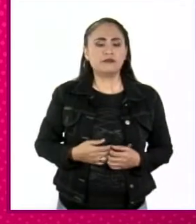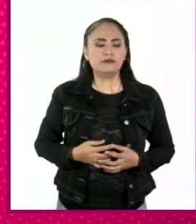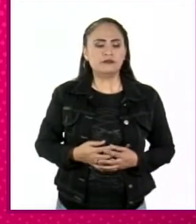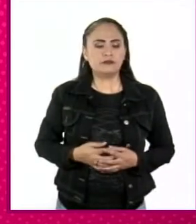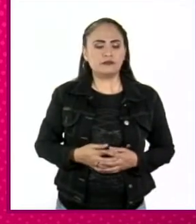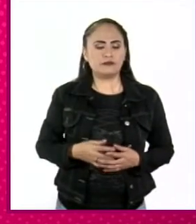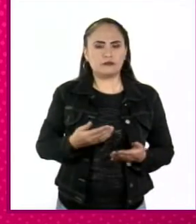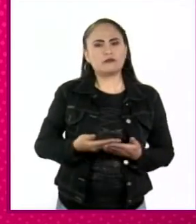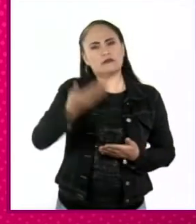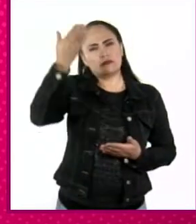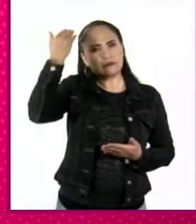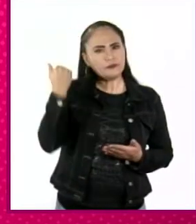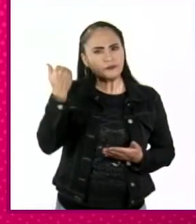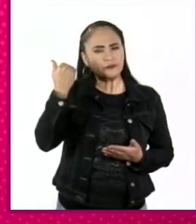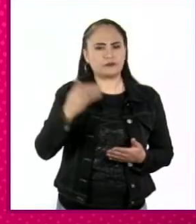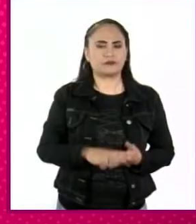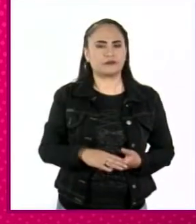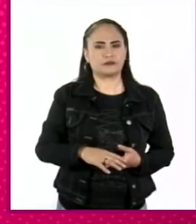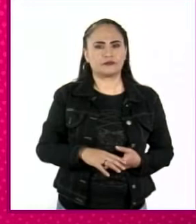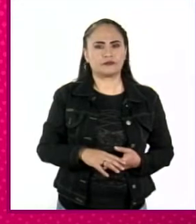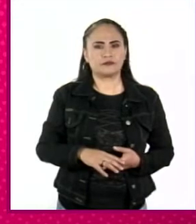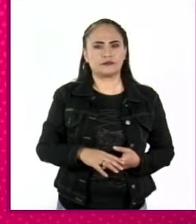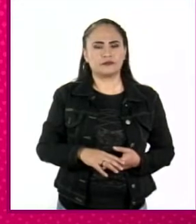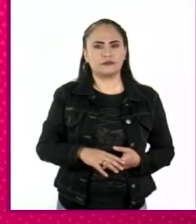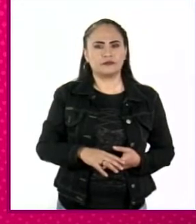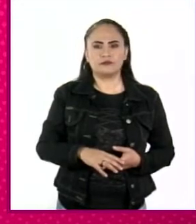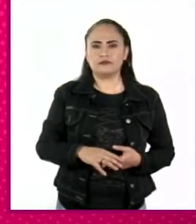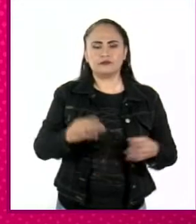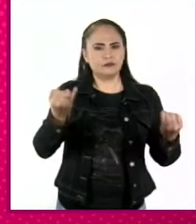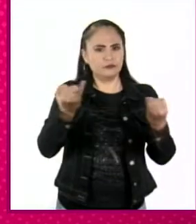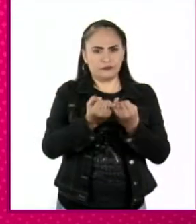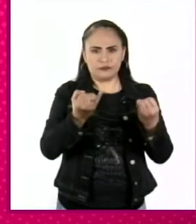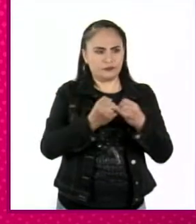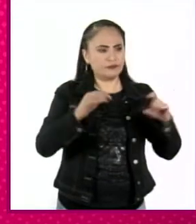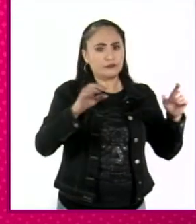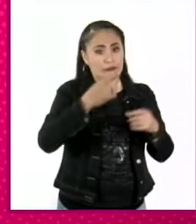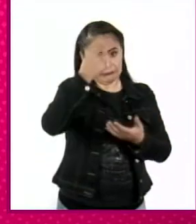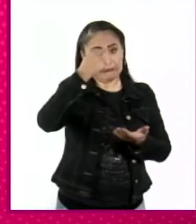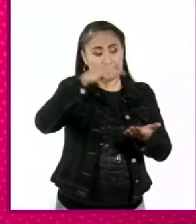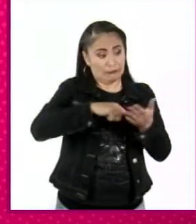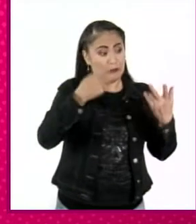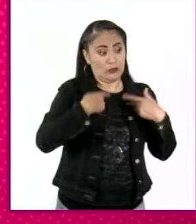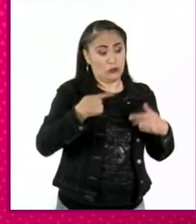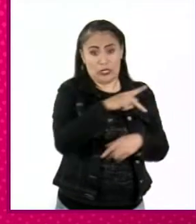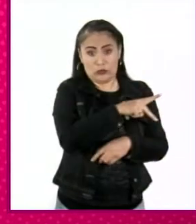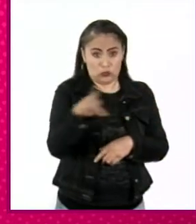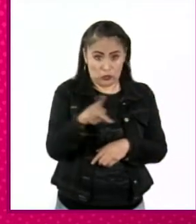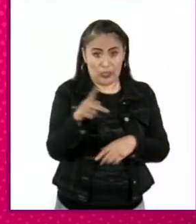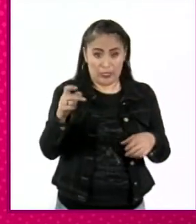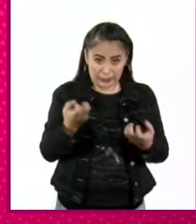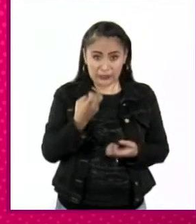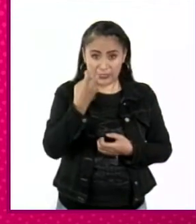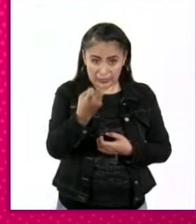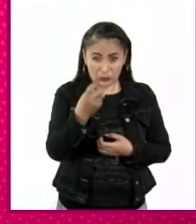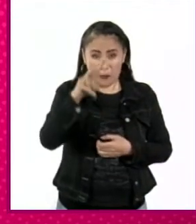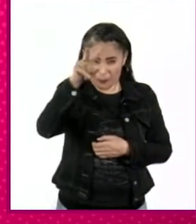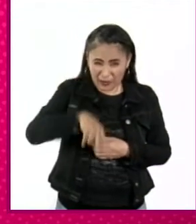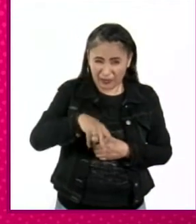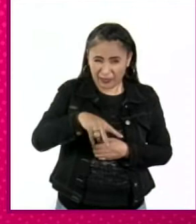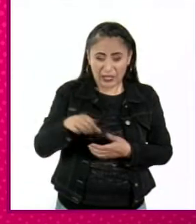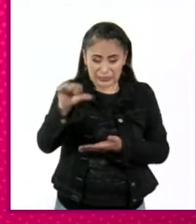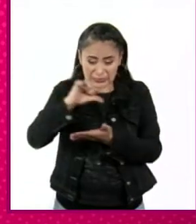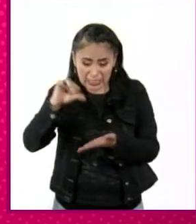se vivió en esos tiempos de igual manera para todas las personas. Y no es así. En la